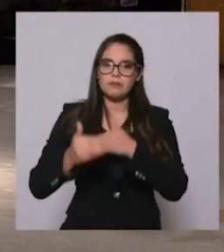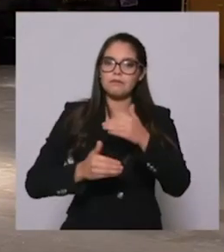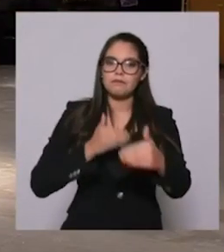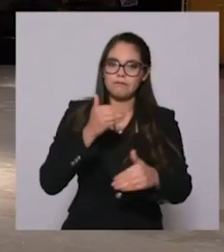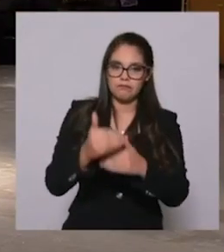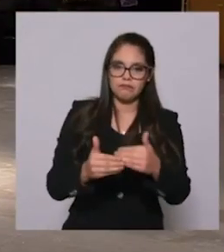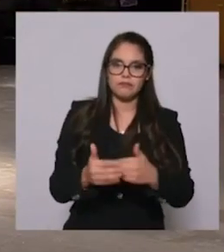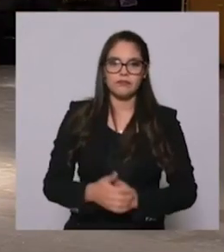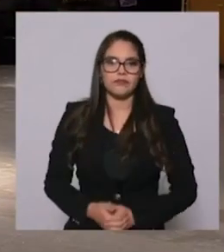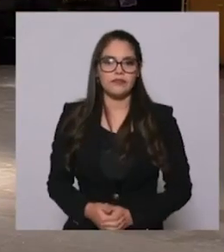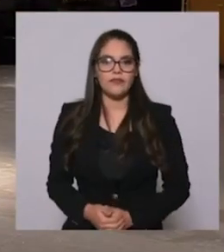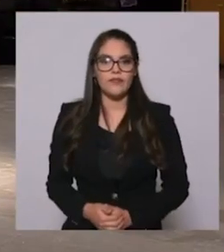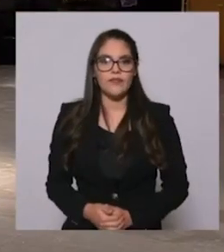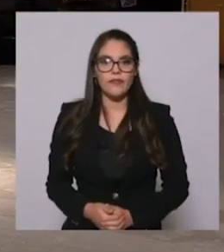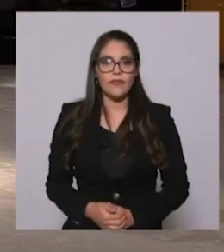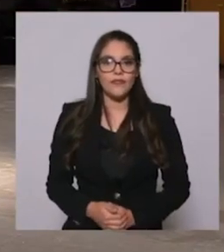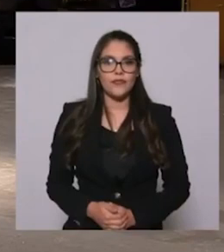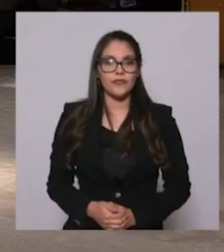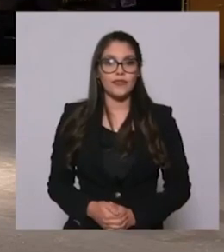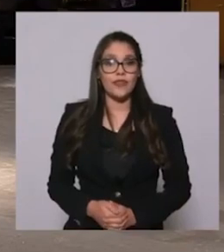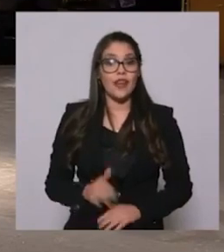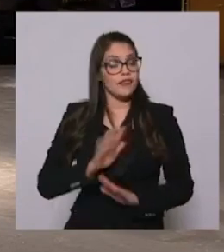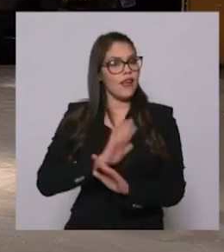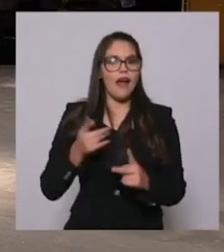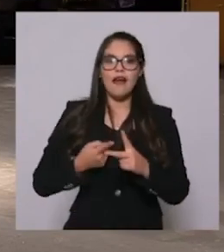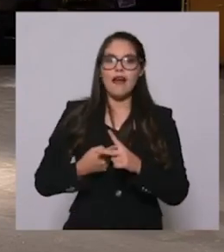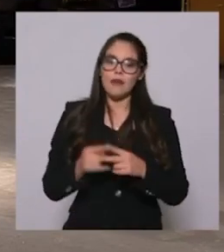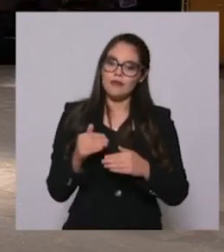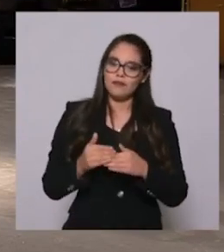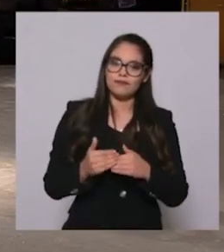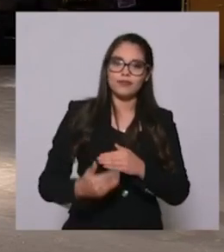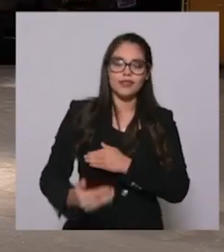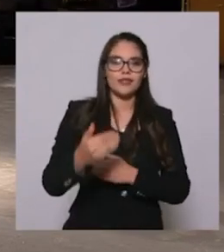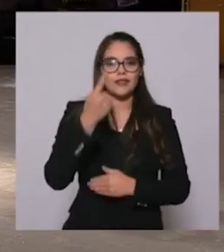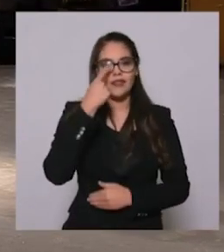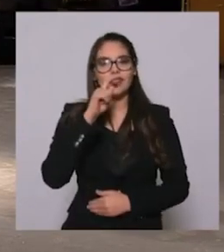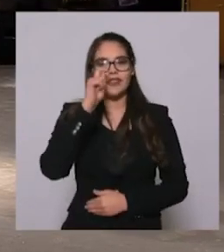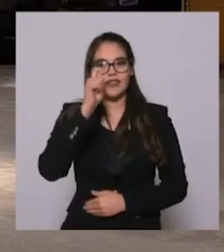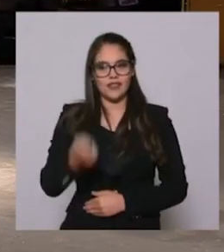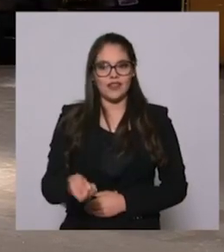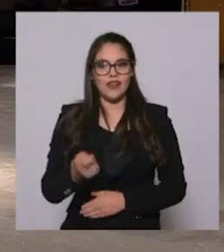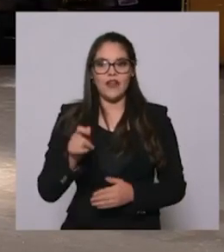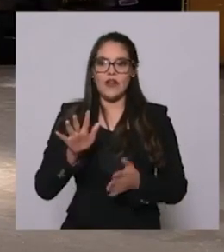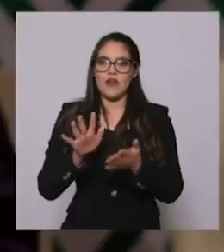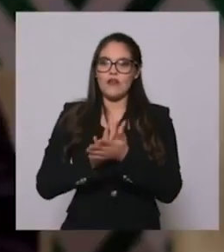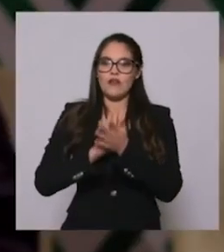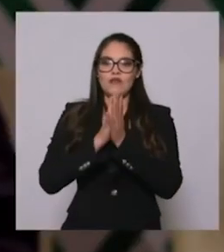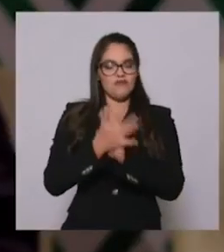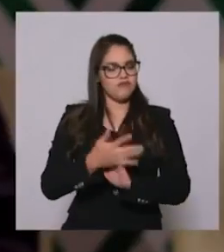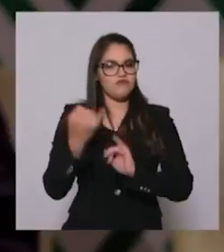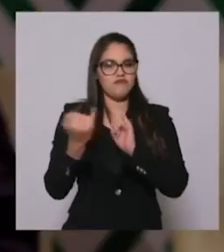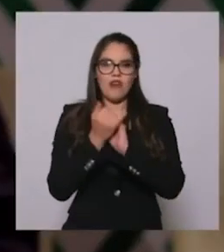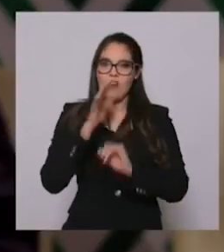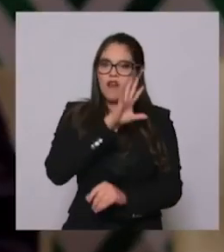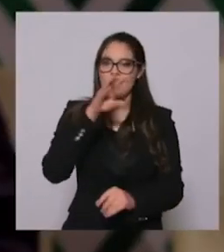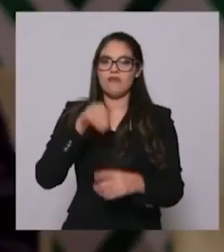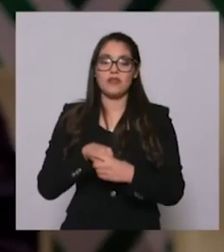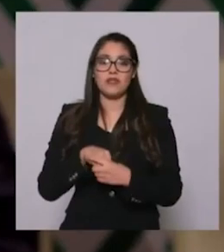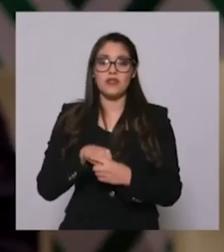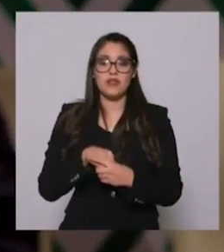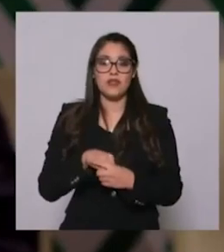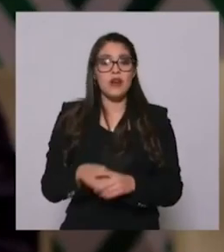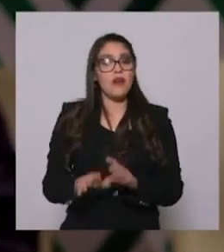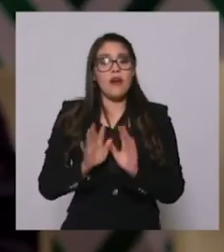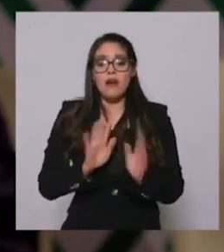25 de noviembre decretó la alerta de género por violencia contra las mujeres ante el incremento de agresiones a este sector y resaltó